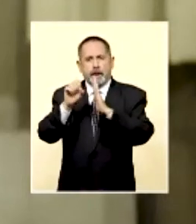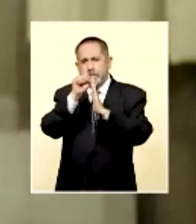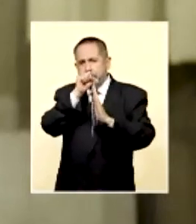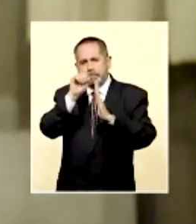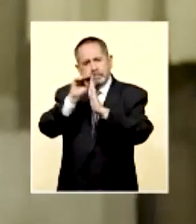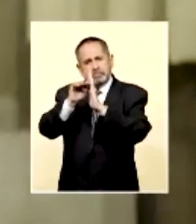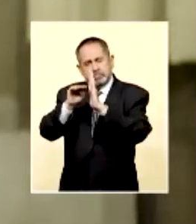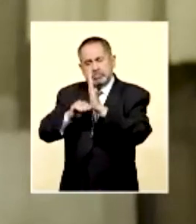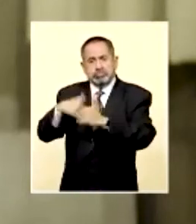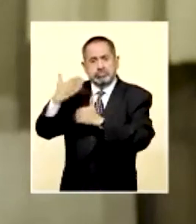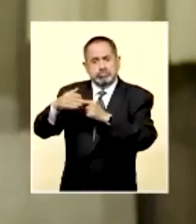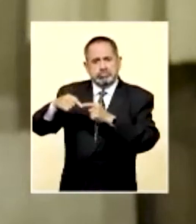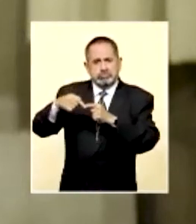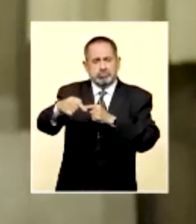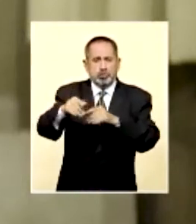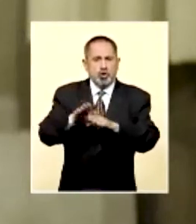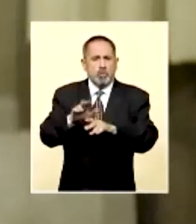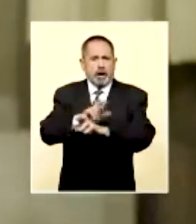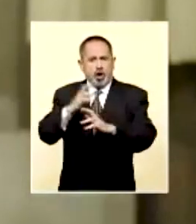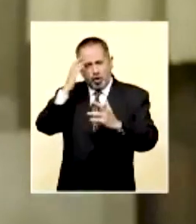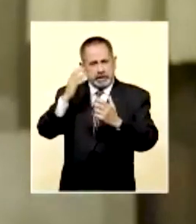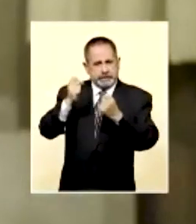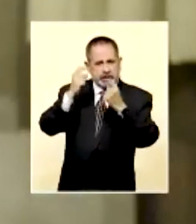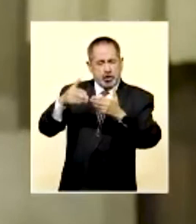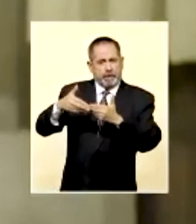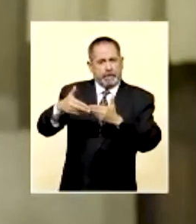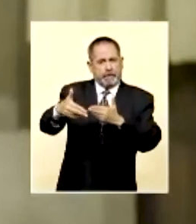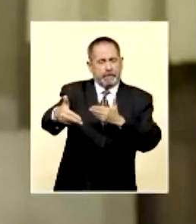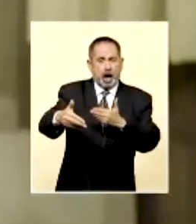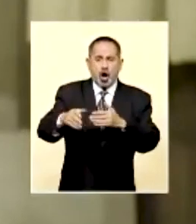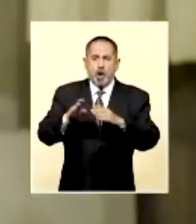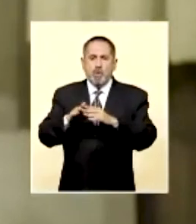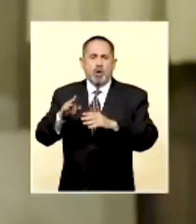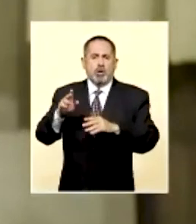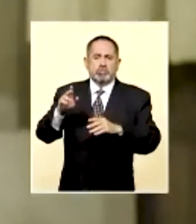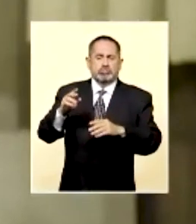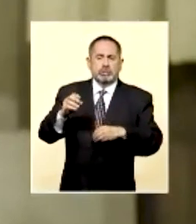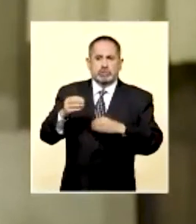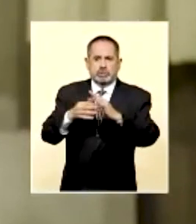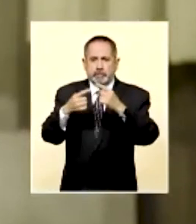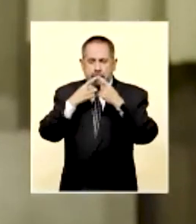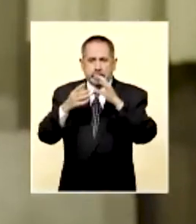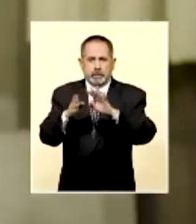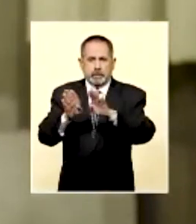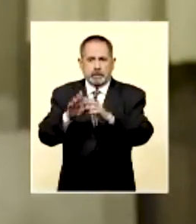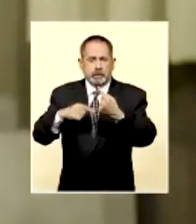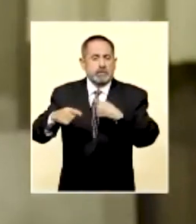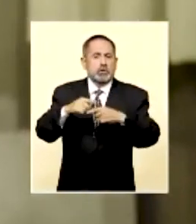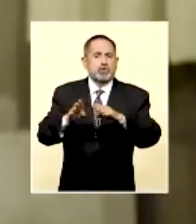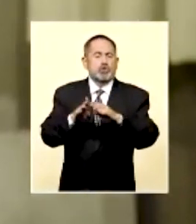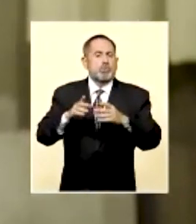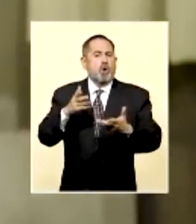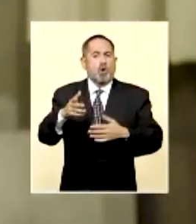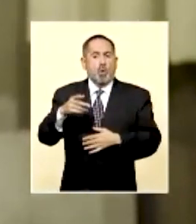algunos sentidos, un cambio de curso o reconocimiento en las palabras poéticas del profeta, que